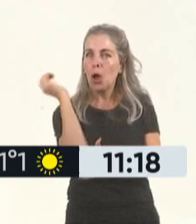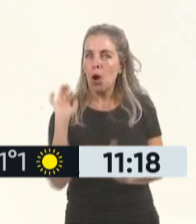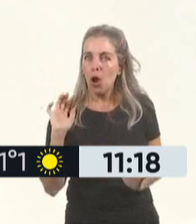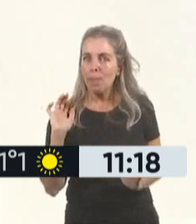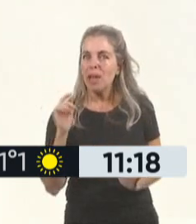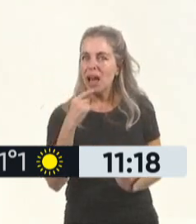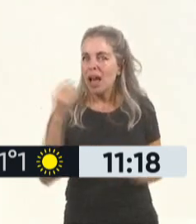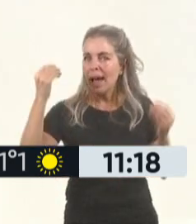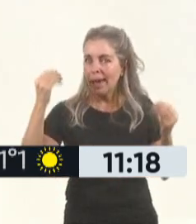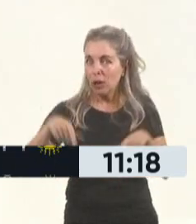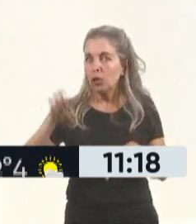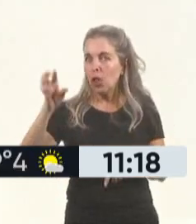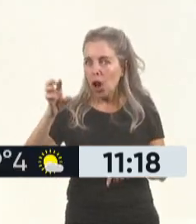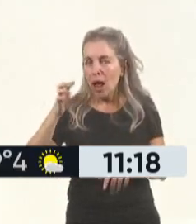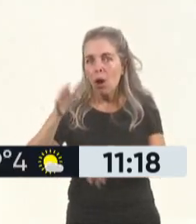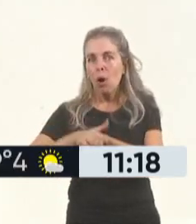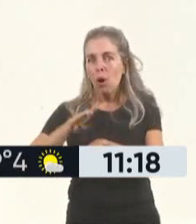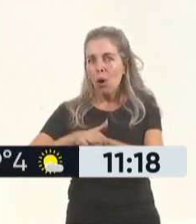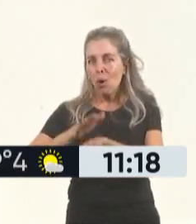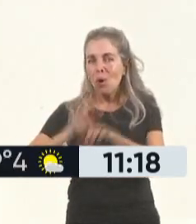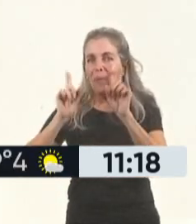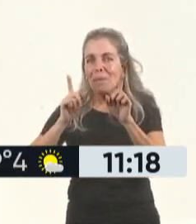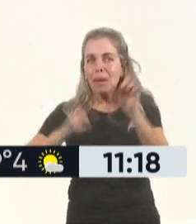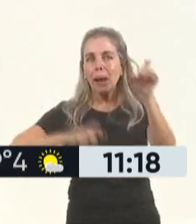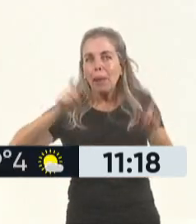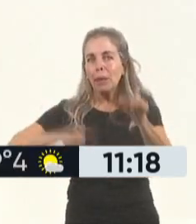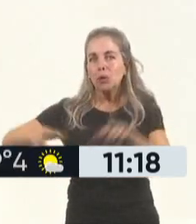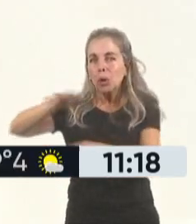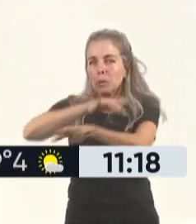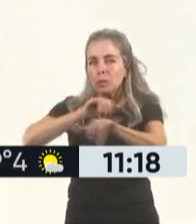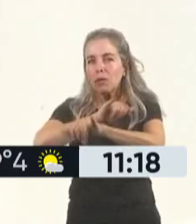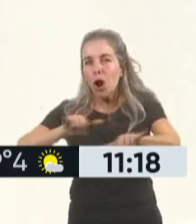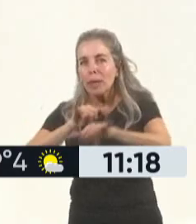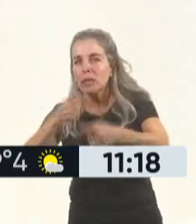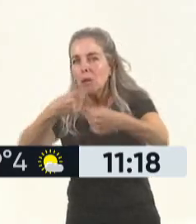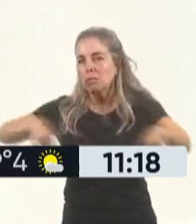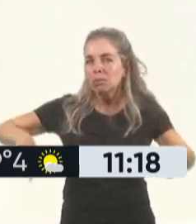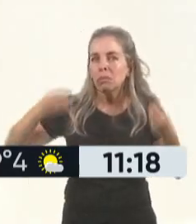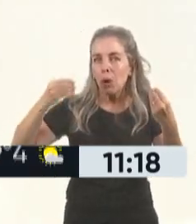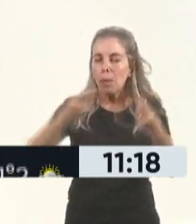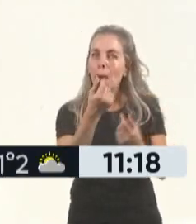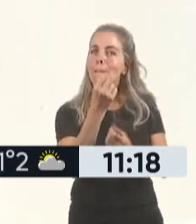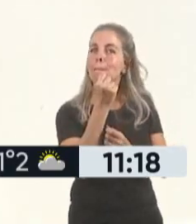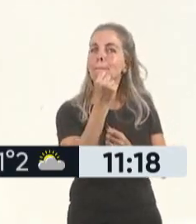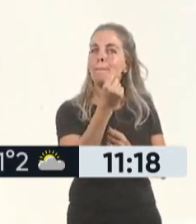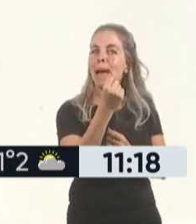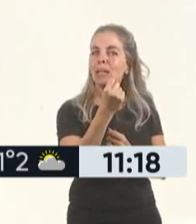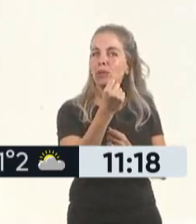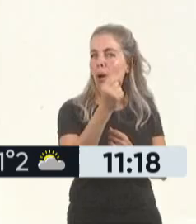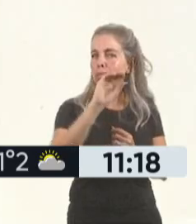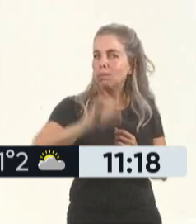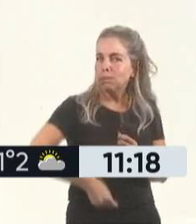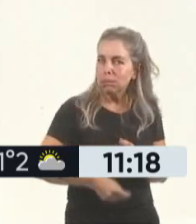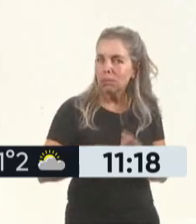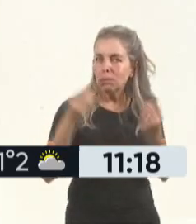que esto es culpa en parte de los devaluadores seriales. Quisiera saber a quién se refería o qué lectura hace Javier